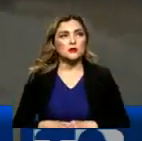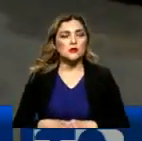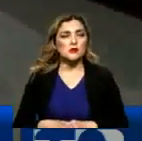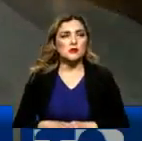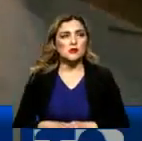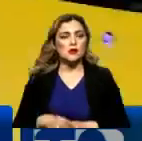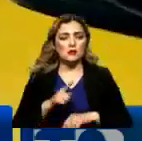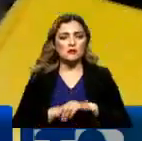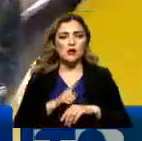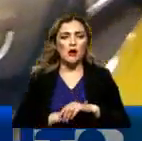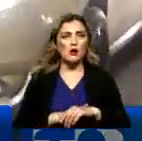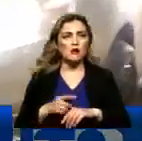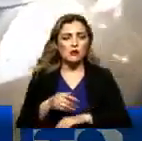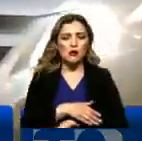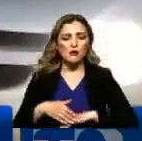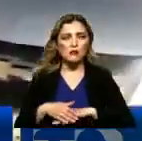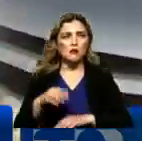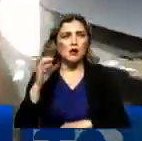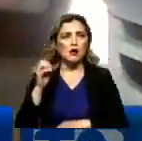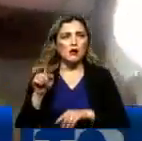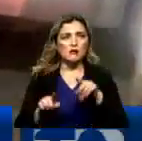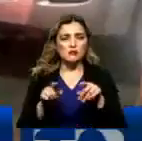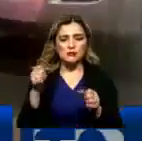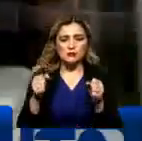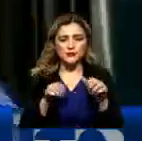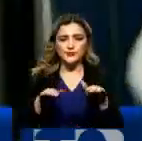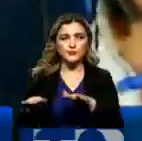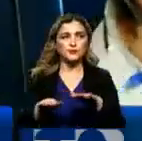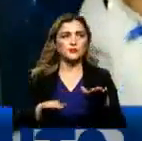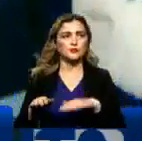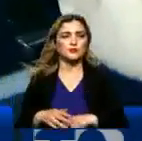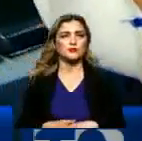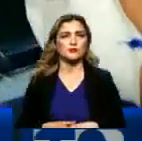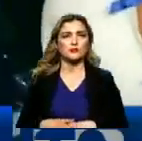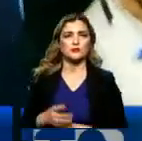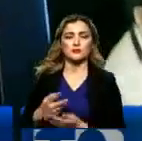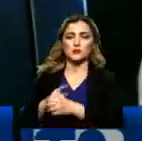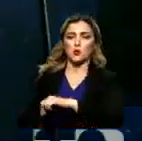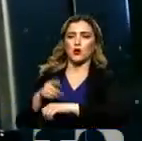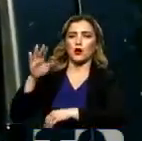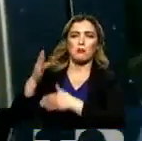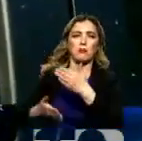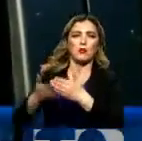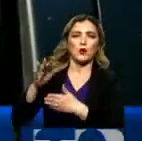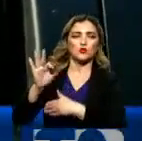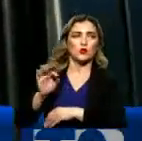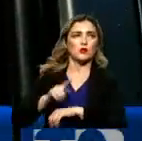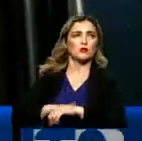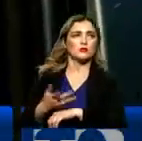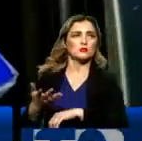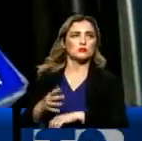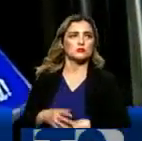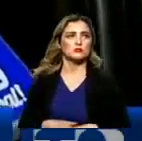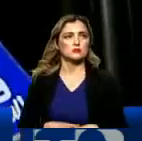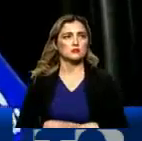reloj marcó la hora cero por la avenida Quito, aún circulaban algunos vehículos. ¿Pero ahora estamos viendo ya el toque de queda, ¿no? Sí, justo ahorita que son las